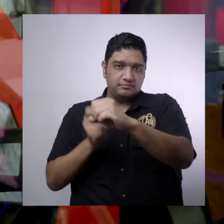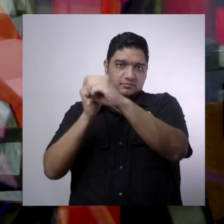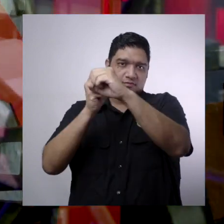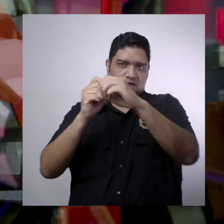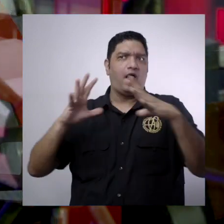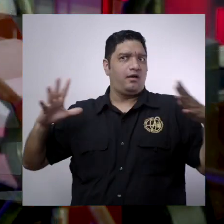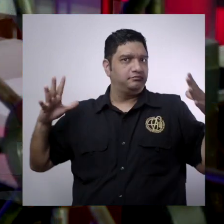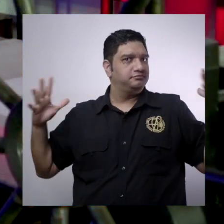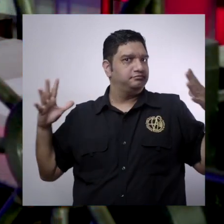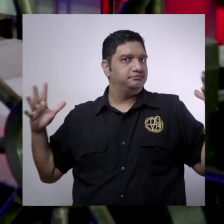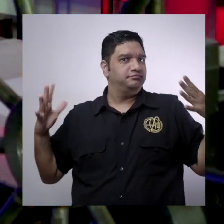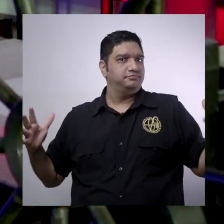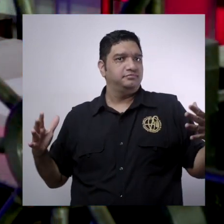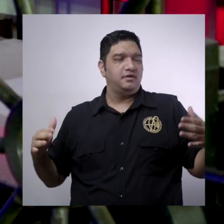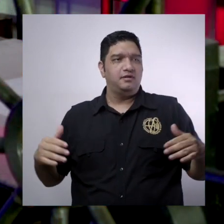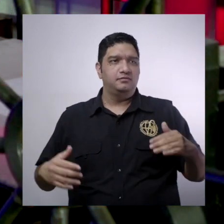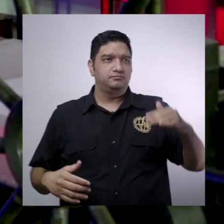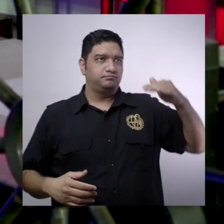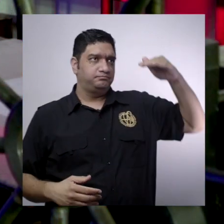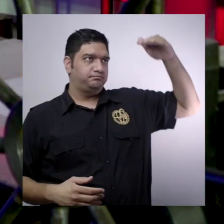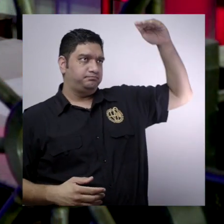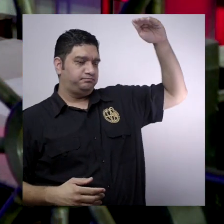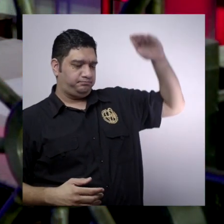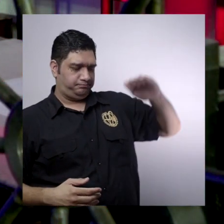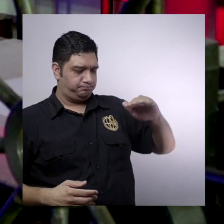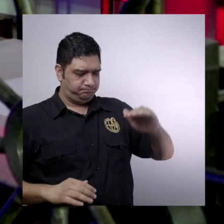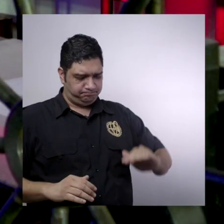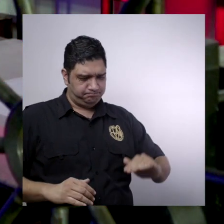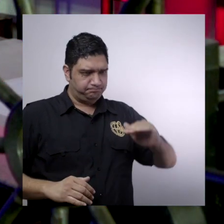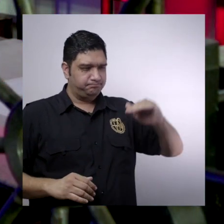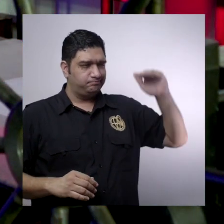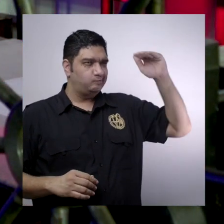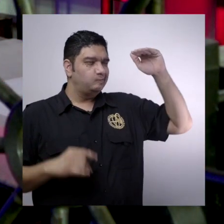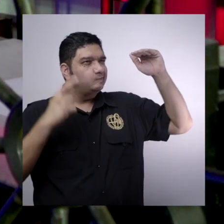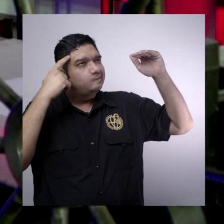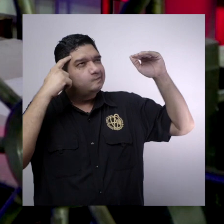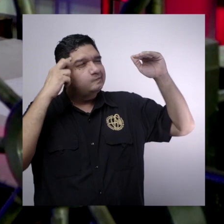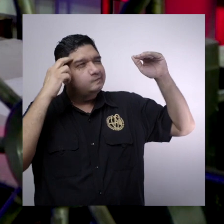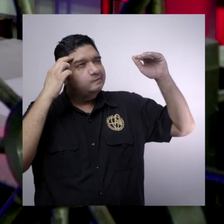mide aproximadamente entre